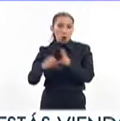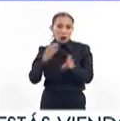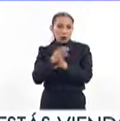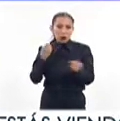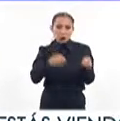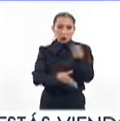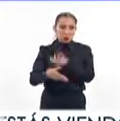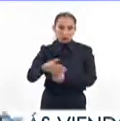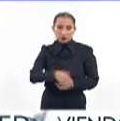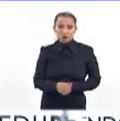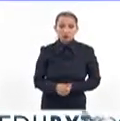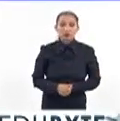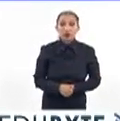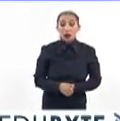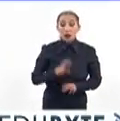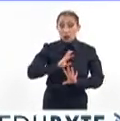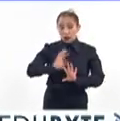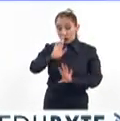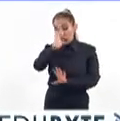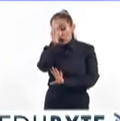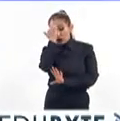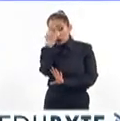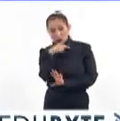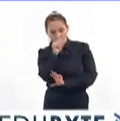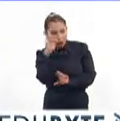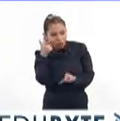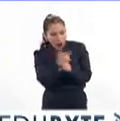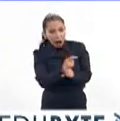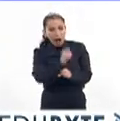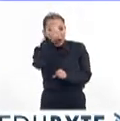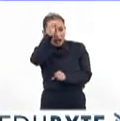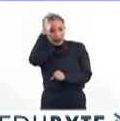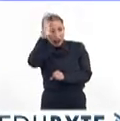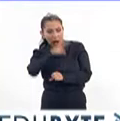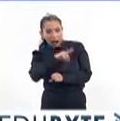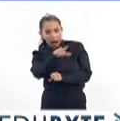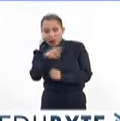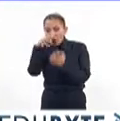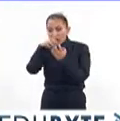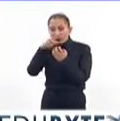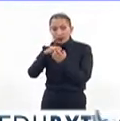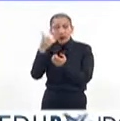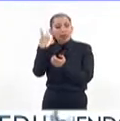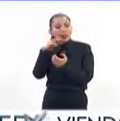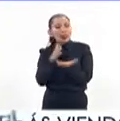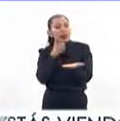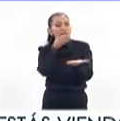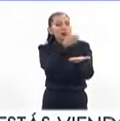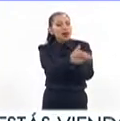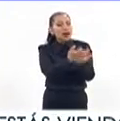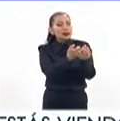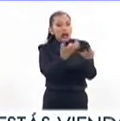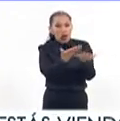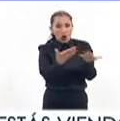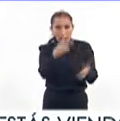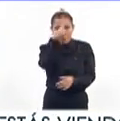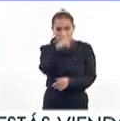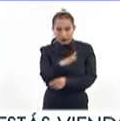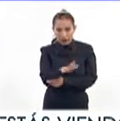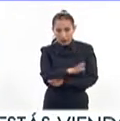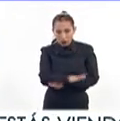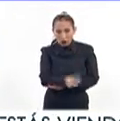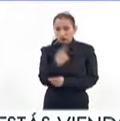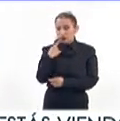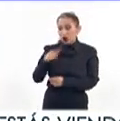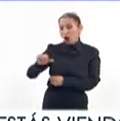la mercancía. Una vez reconocido el Imperio Azteca, Hernán Cortés se aventuró en una expedición a las tierras de lo que hoy es México